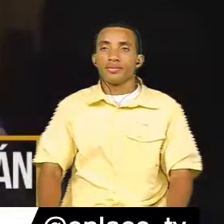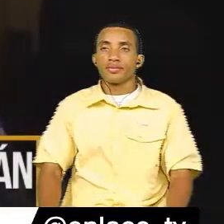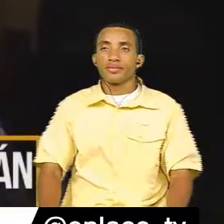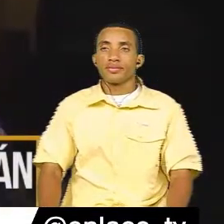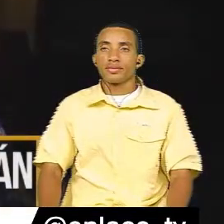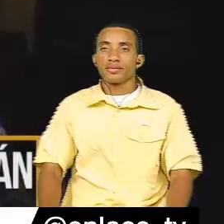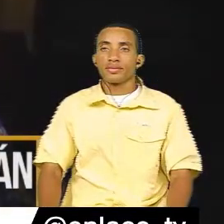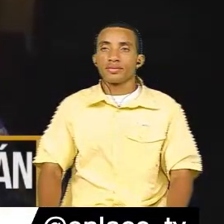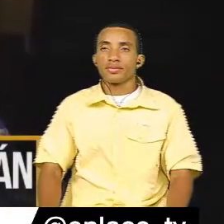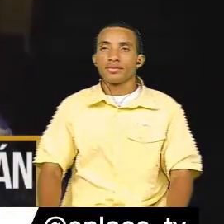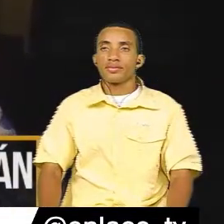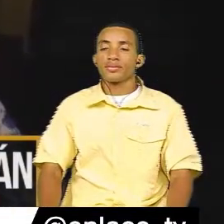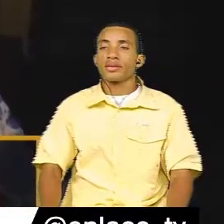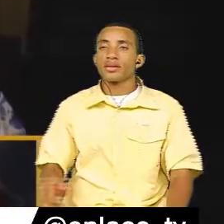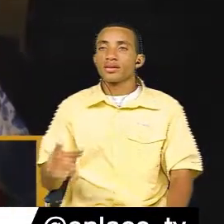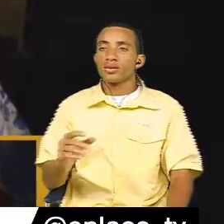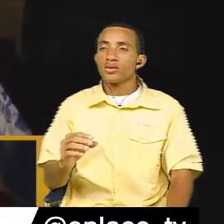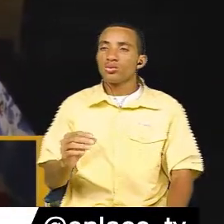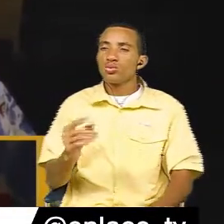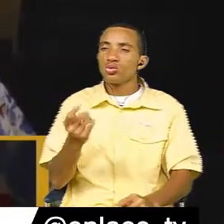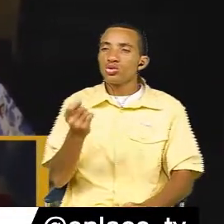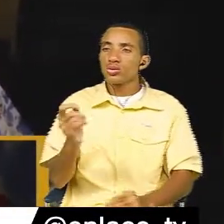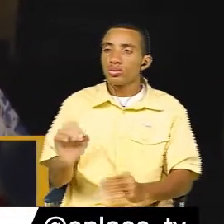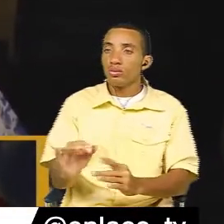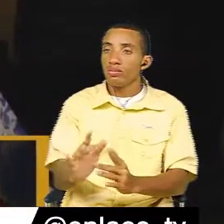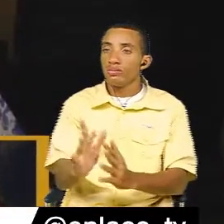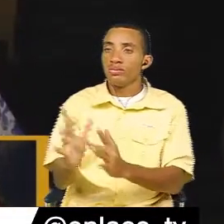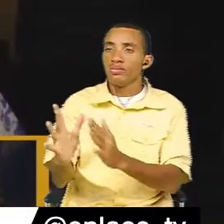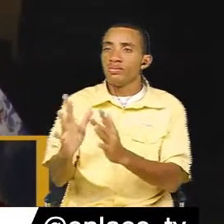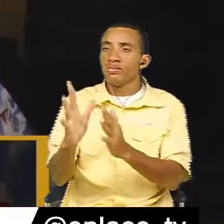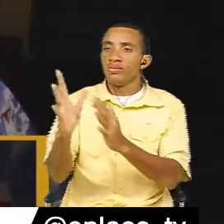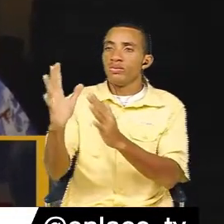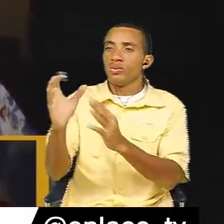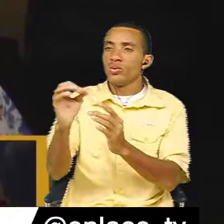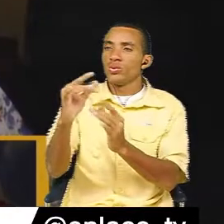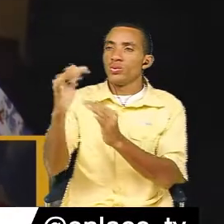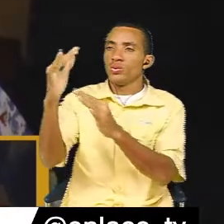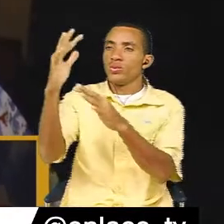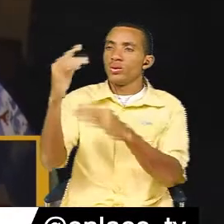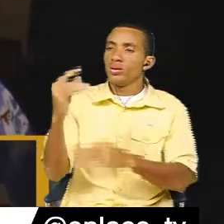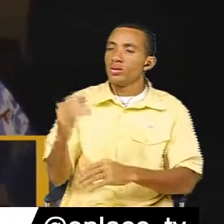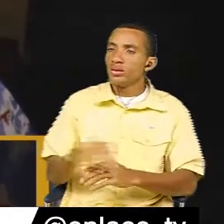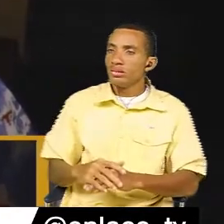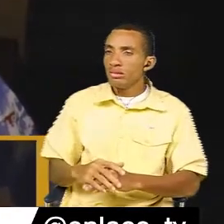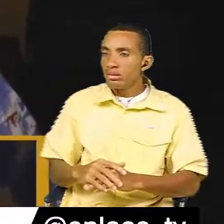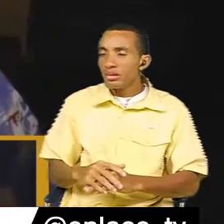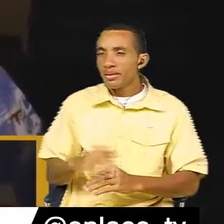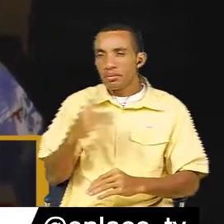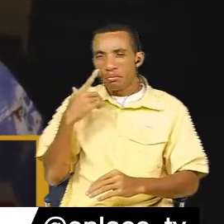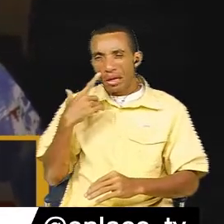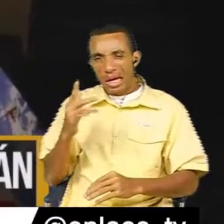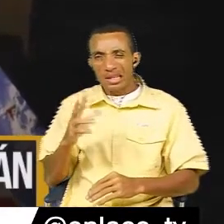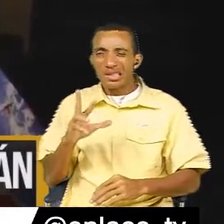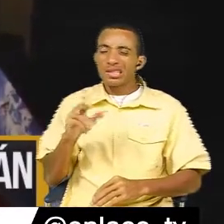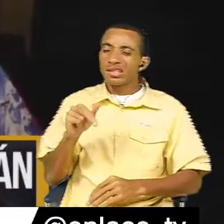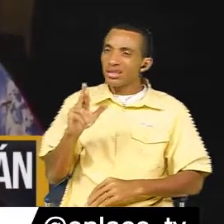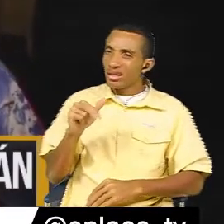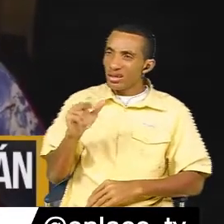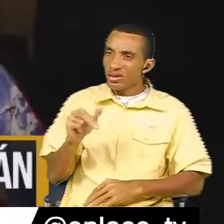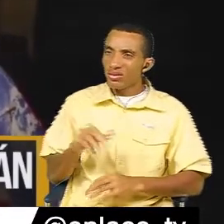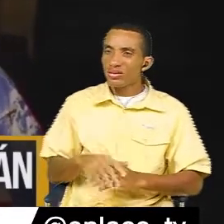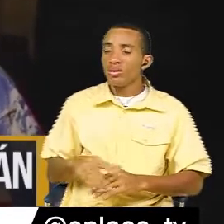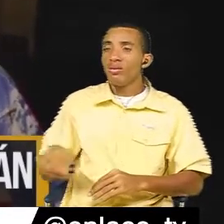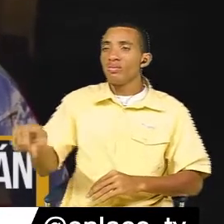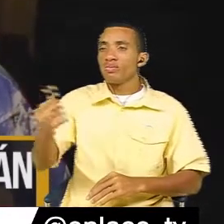Estaba saliendo un poquito de humo y le dije a él, papi, está saliendo humo detrás de la ceiba. Se me hace raro porque con todas